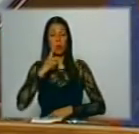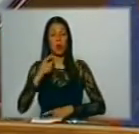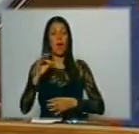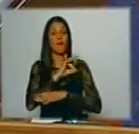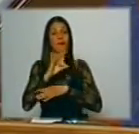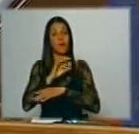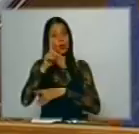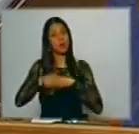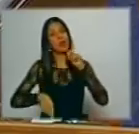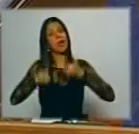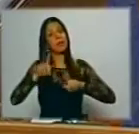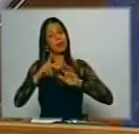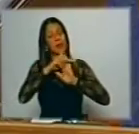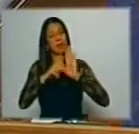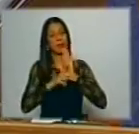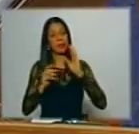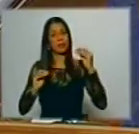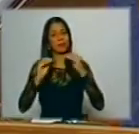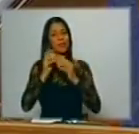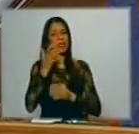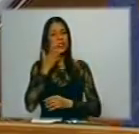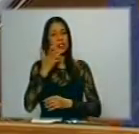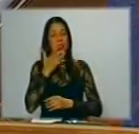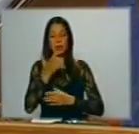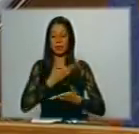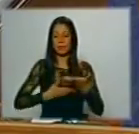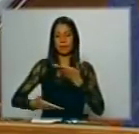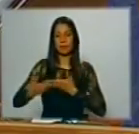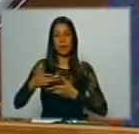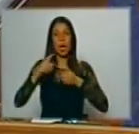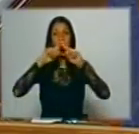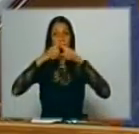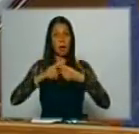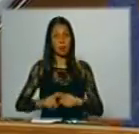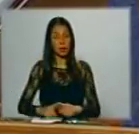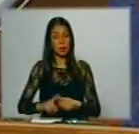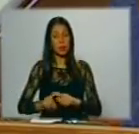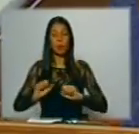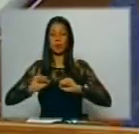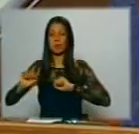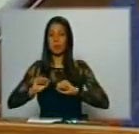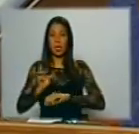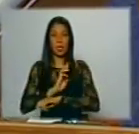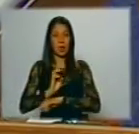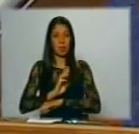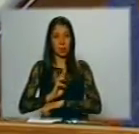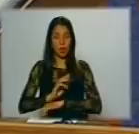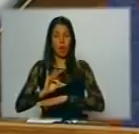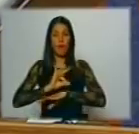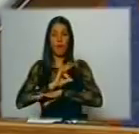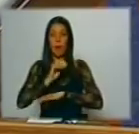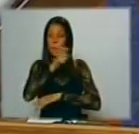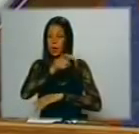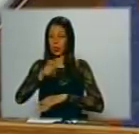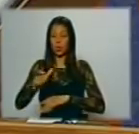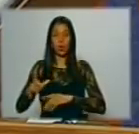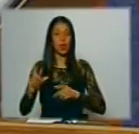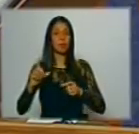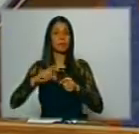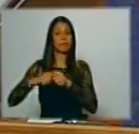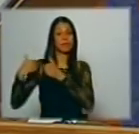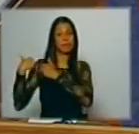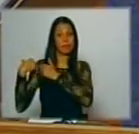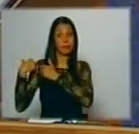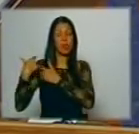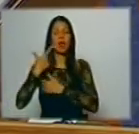los principios de simplificación de trámites administrativos y dinamismo. Las funcionarias o funcionarios a quienes se